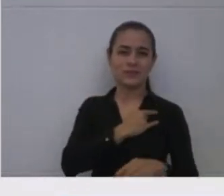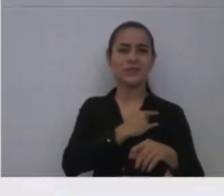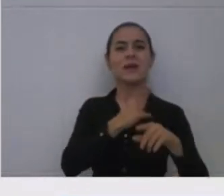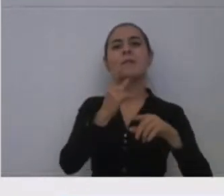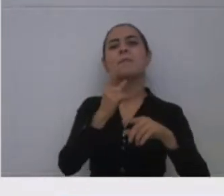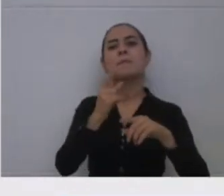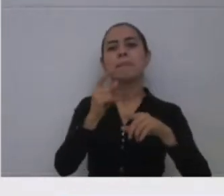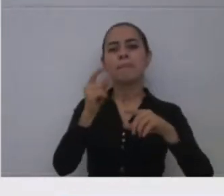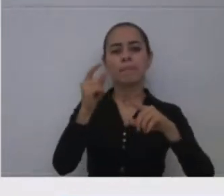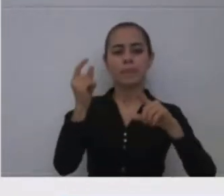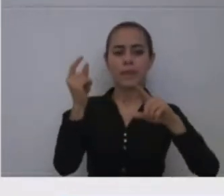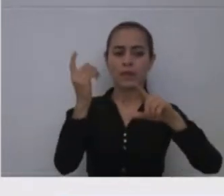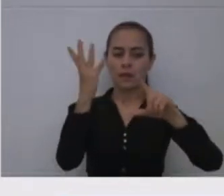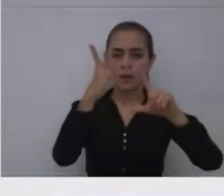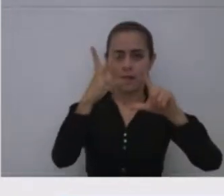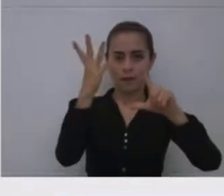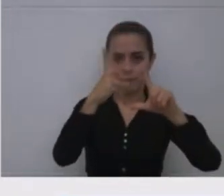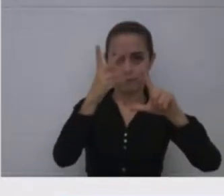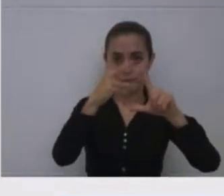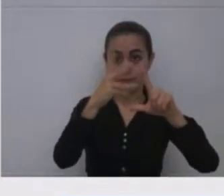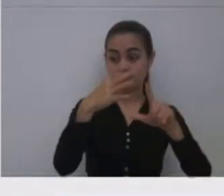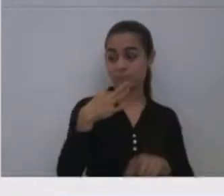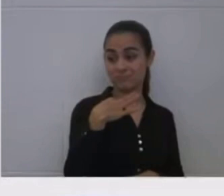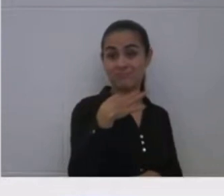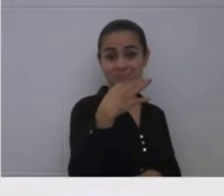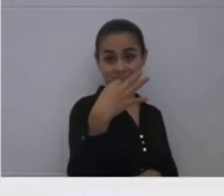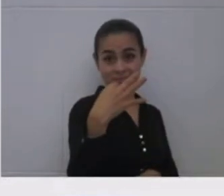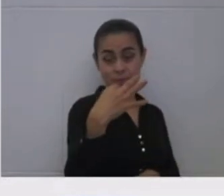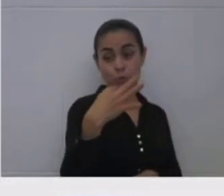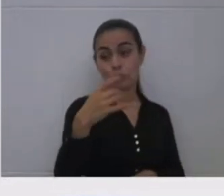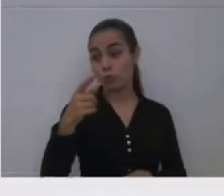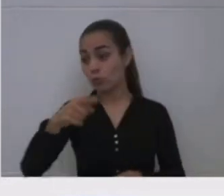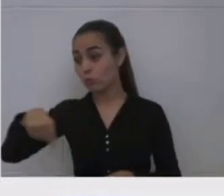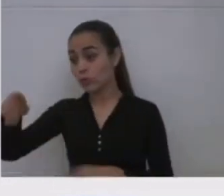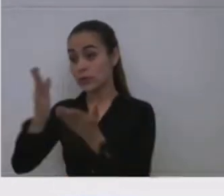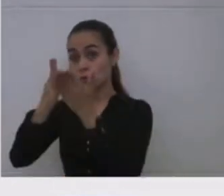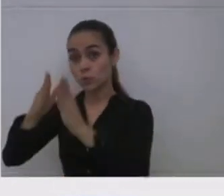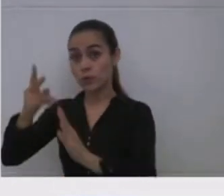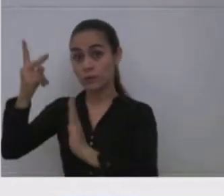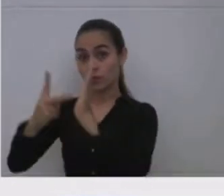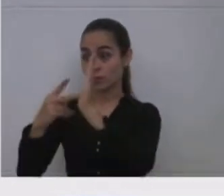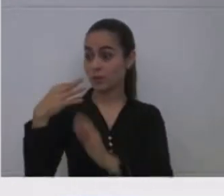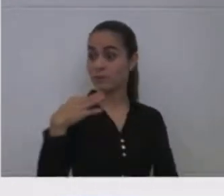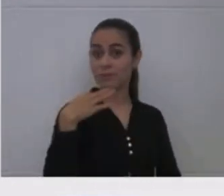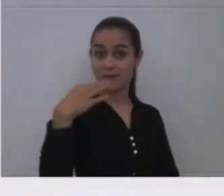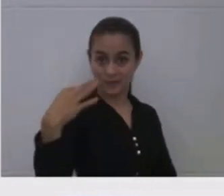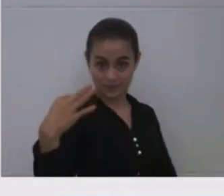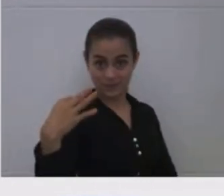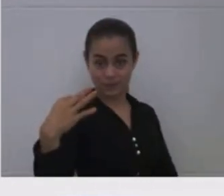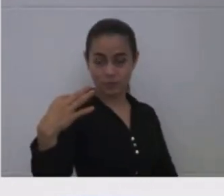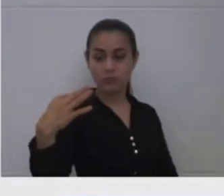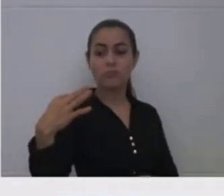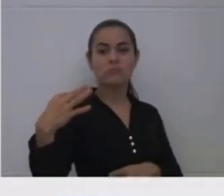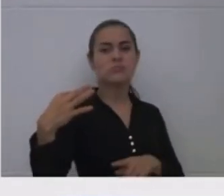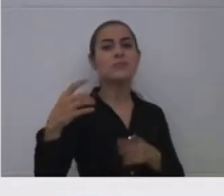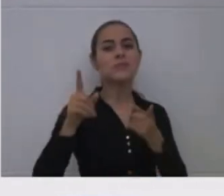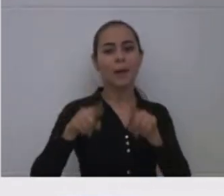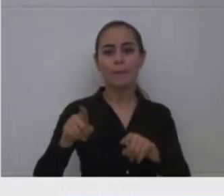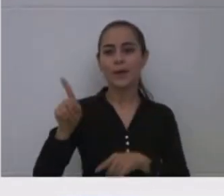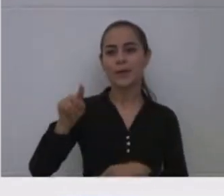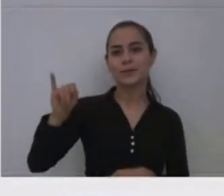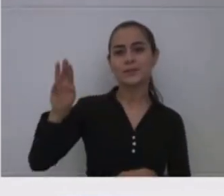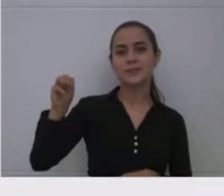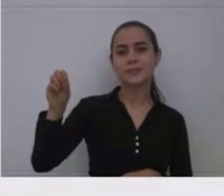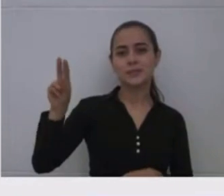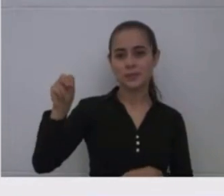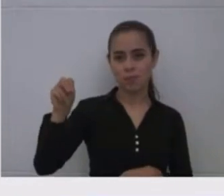la oportunidad y el privilegio de ser elegido por más de 2.000 estudiantes en ese momento. Y a la misma vez que yo fui elegido, Simón Pérez fue elegido